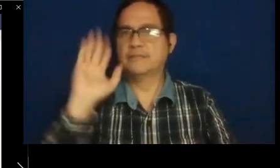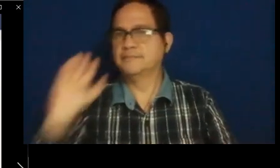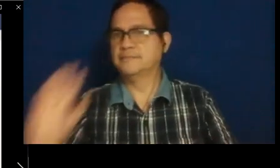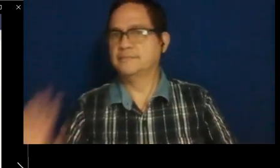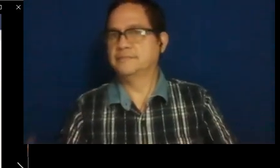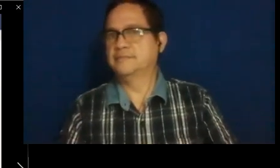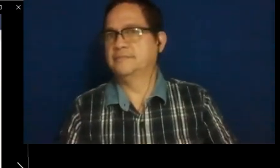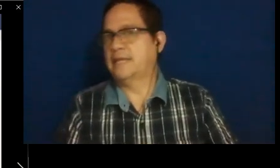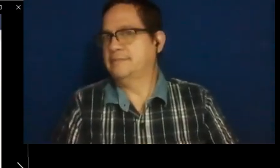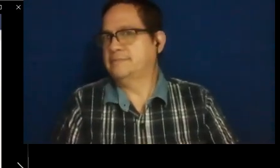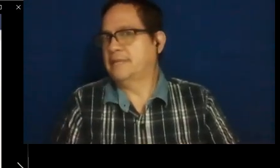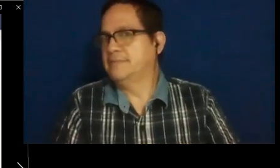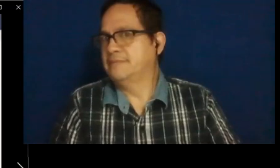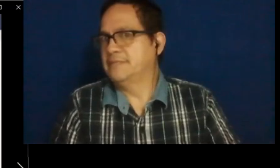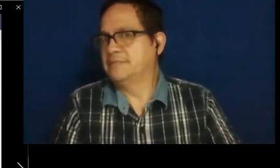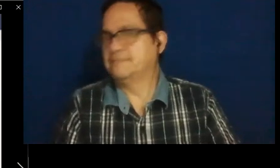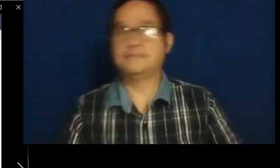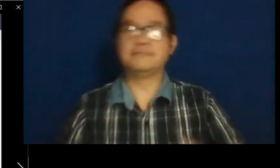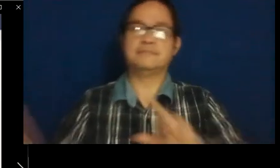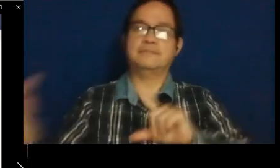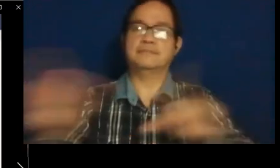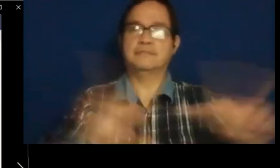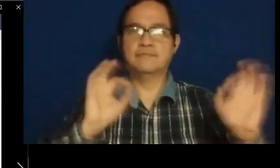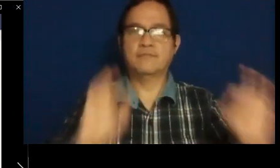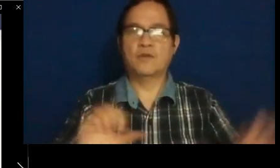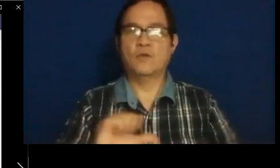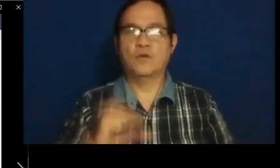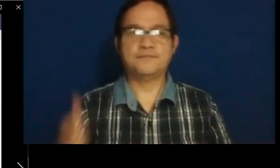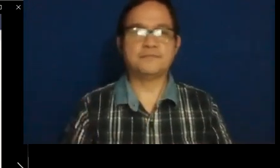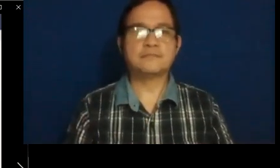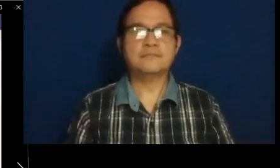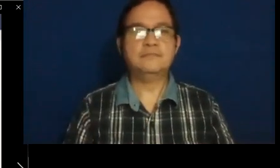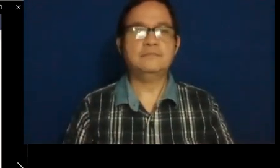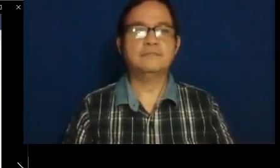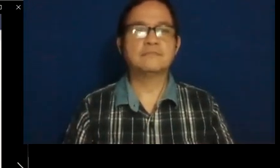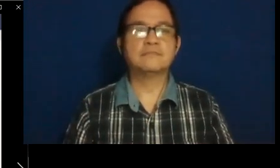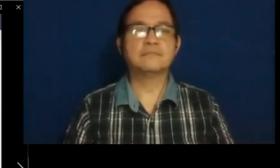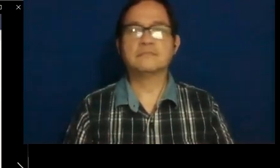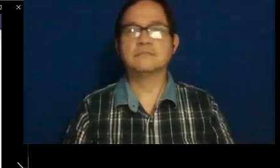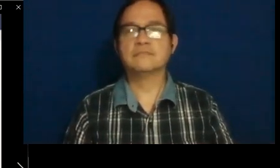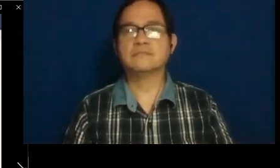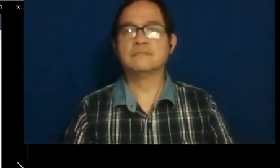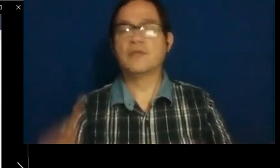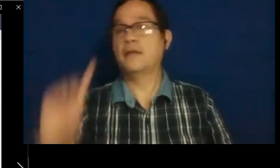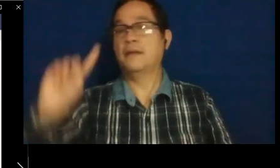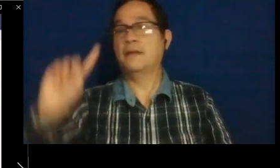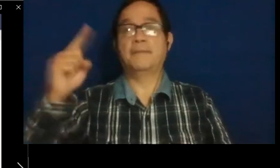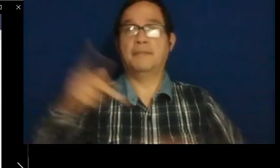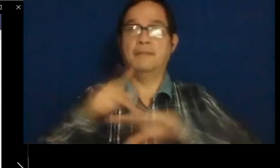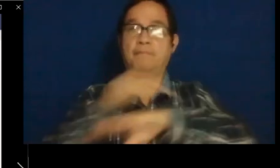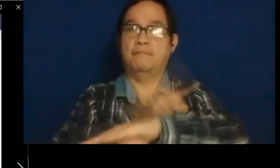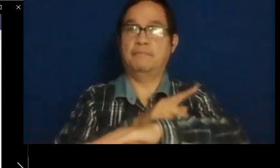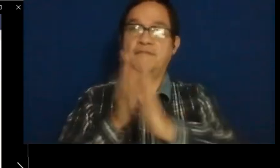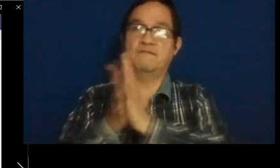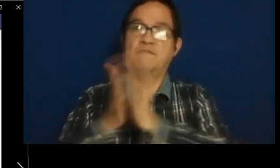Listo, profe, muchas gracias. Listo, listo. Por aquí Diego Sebastián me escribe, profe, ¿cómo sabemos la calificación que obtuvimos con el primer preinforme, con el primer